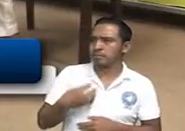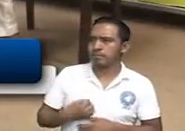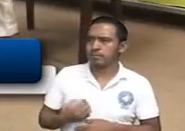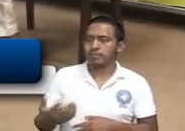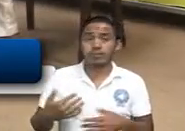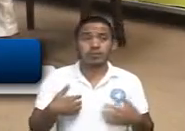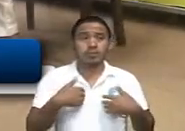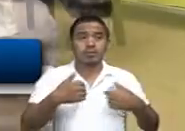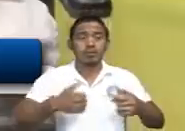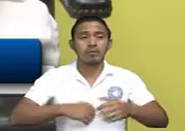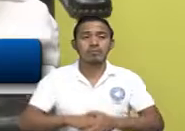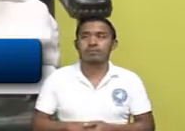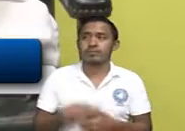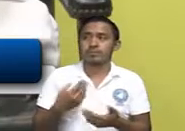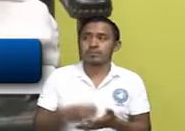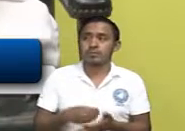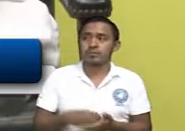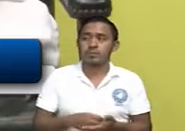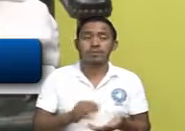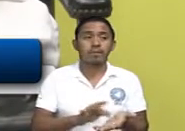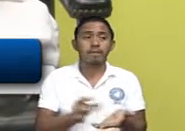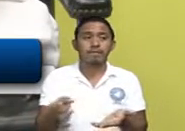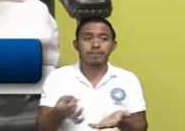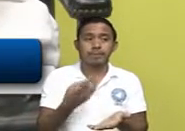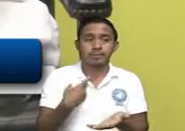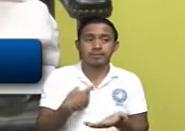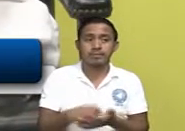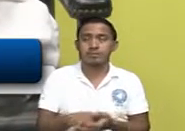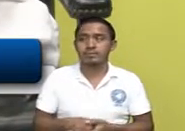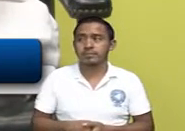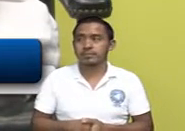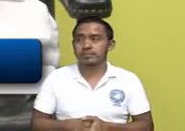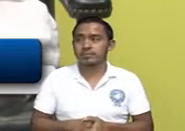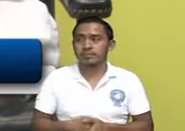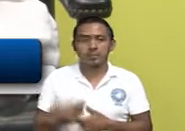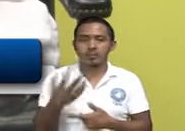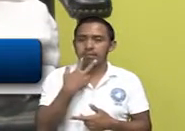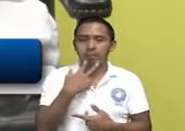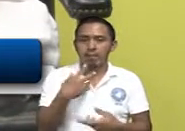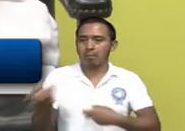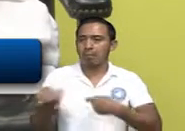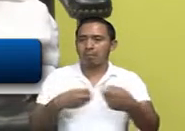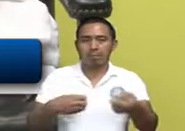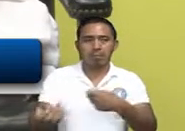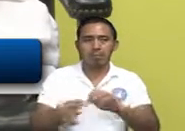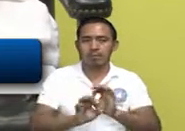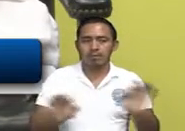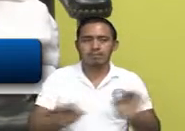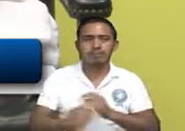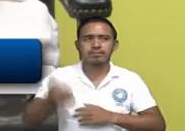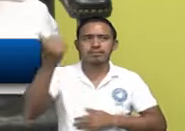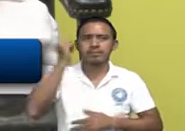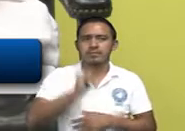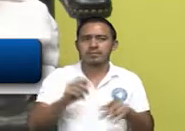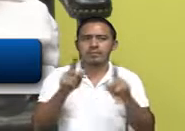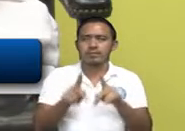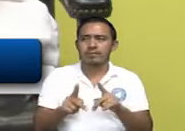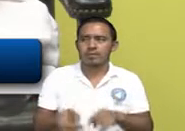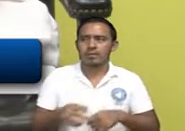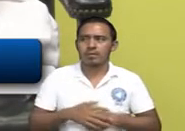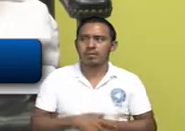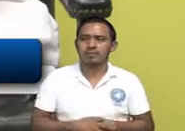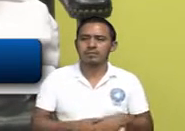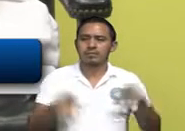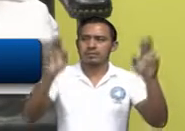querían comprar una pastilla para curar unos frijoles que habían comprado y no la vendían. No se la vendieron. El día de ayer me comentaba alguien que trabaja en cuestiones